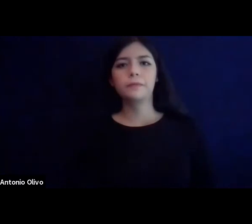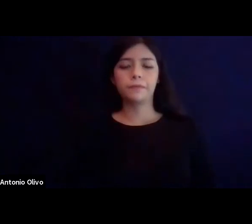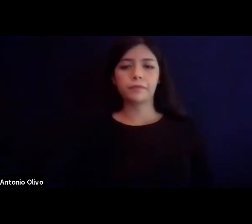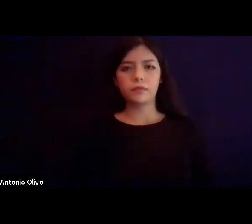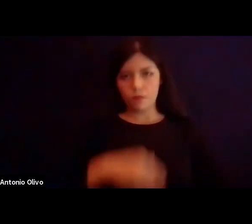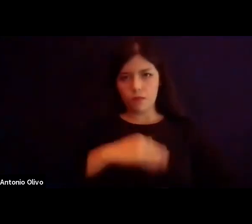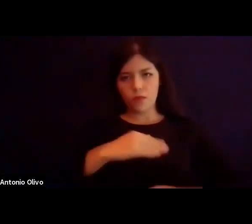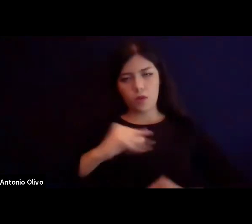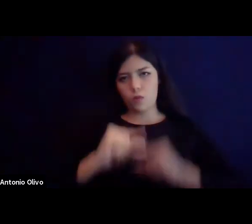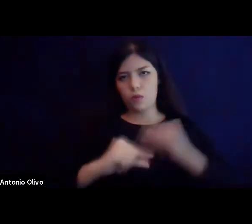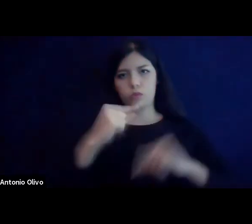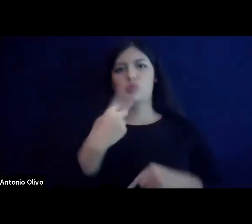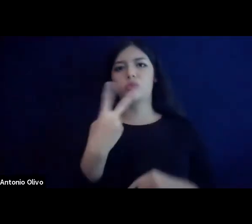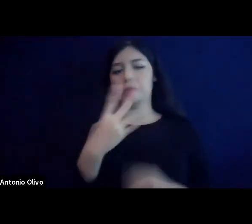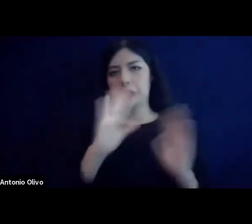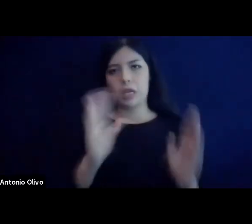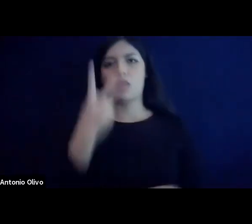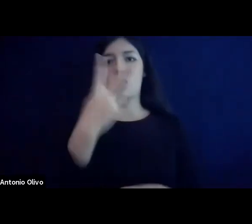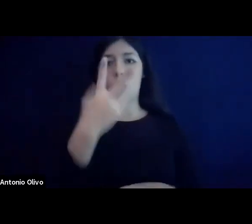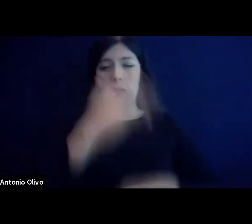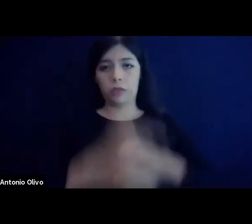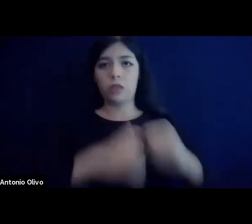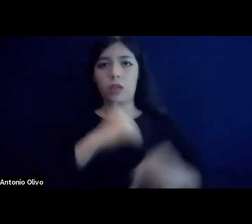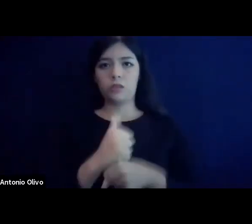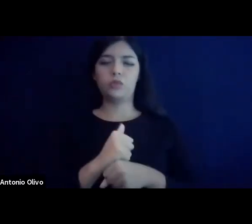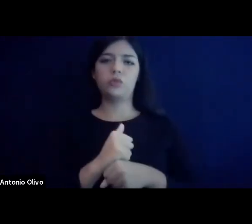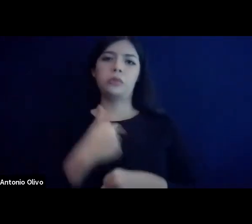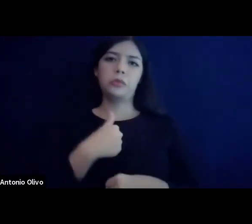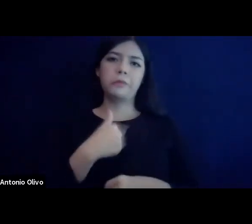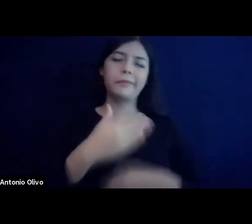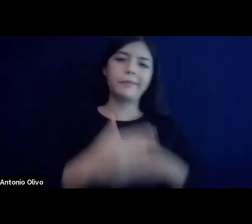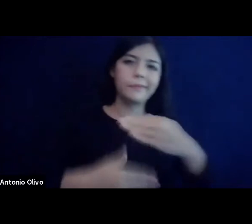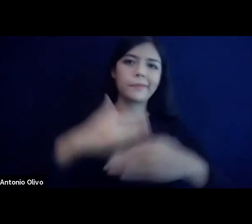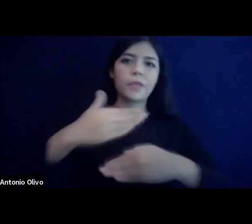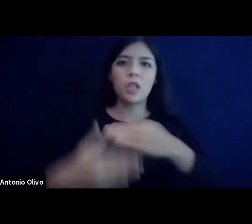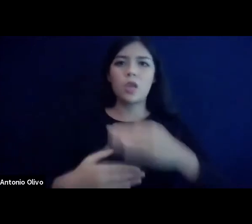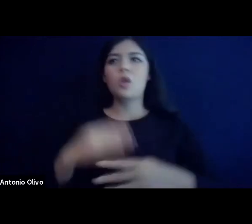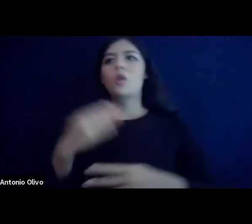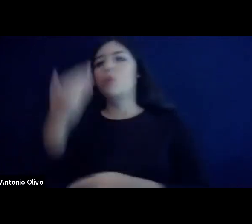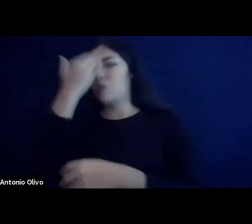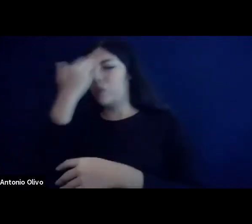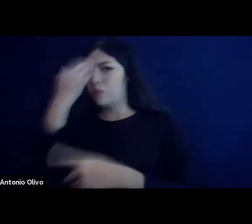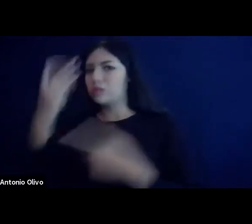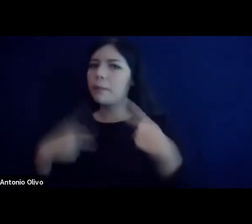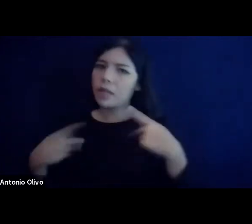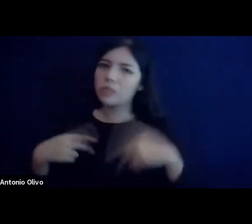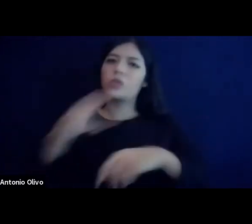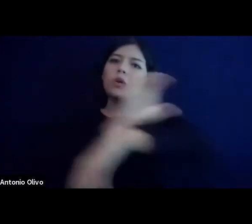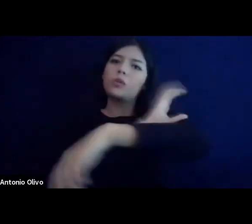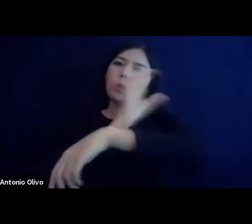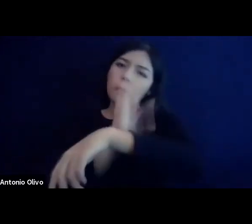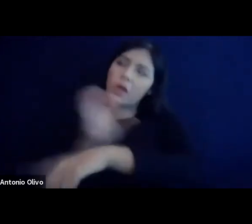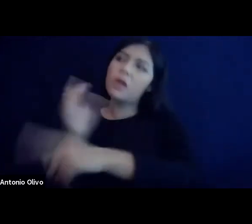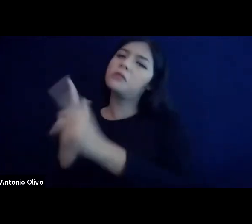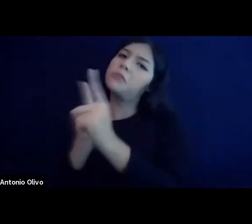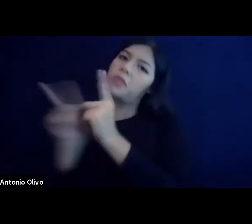implante, quise hacerle el intento, empecé a conocer más gente, conocí a gente de la universidad. Yo tenía conocidos